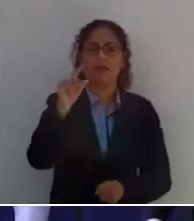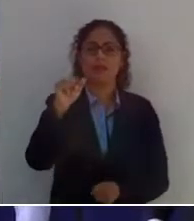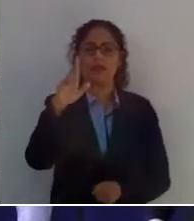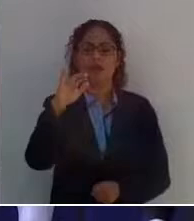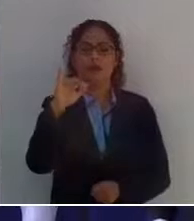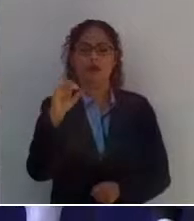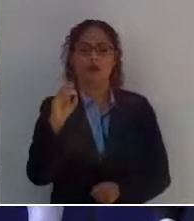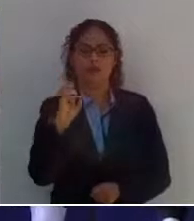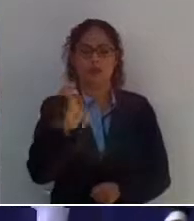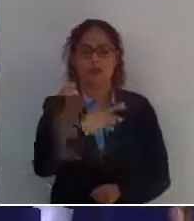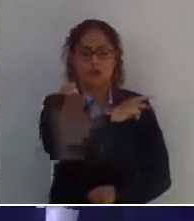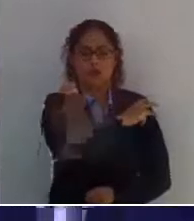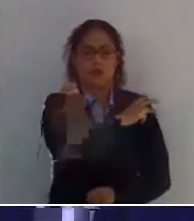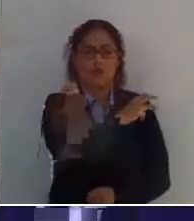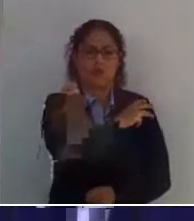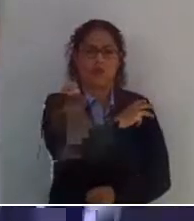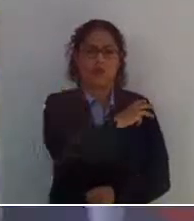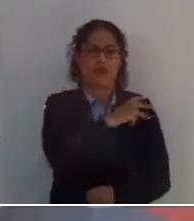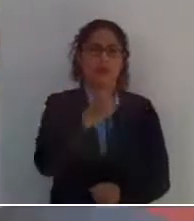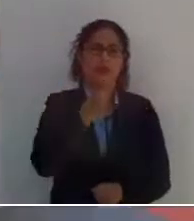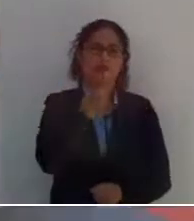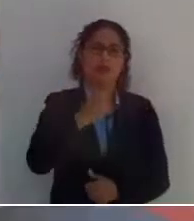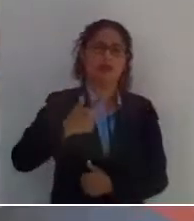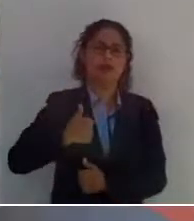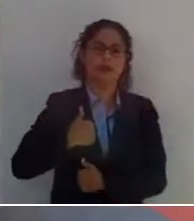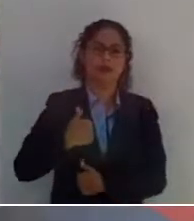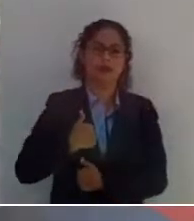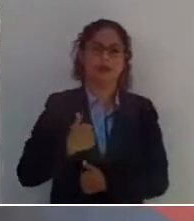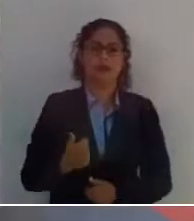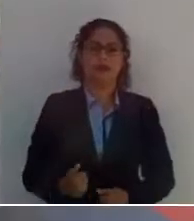Pedraza, comandante de la 43 Zona Militar.